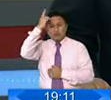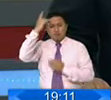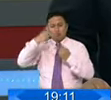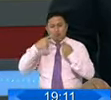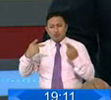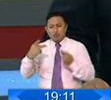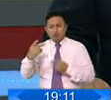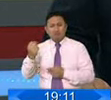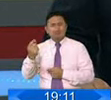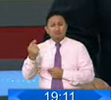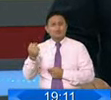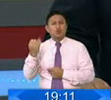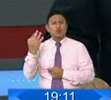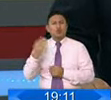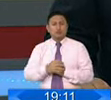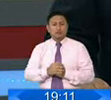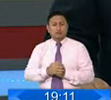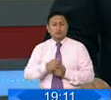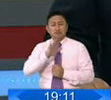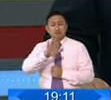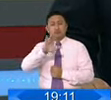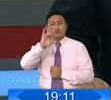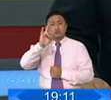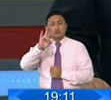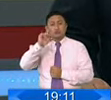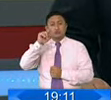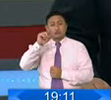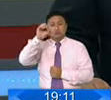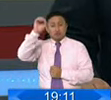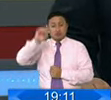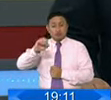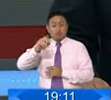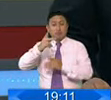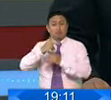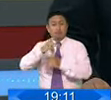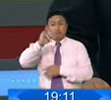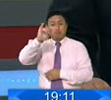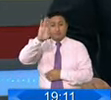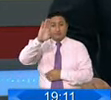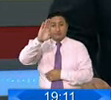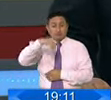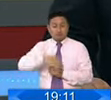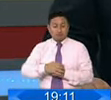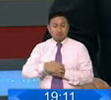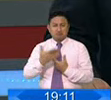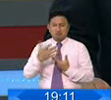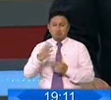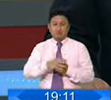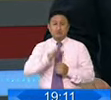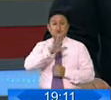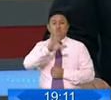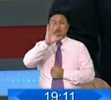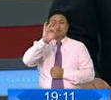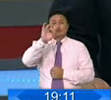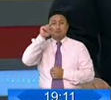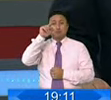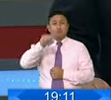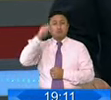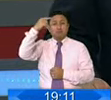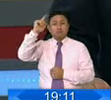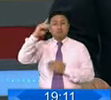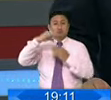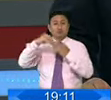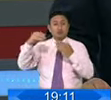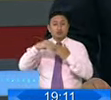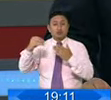pública, que según las cifras supera el 57% del Producto Interno Bruto, que significa más de 58 mil